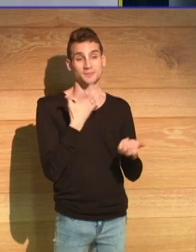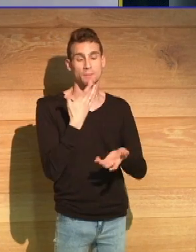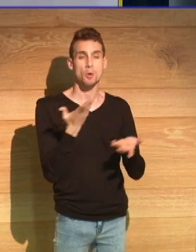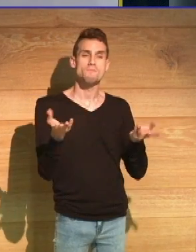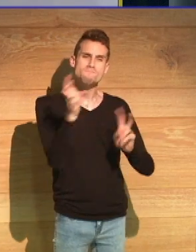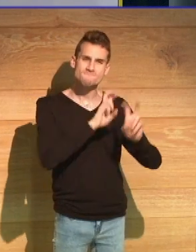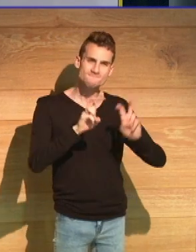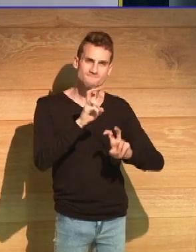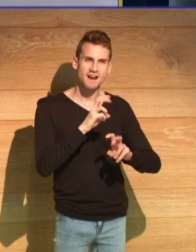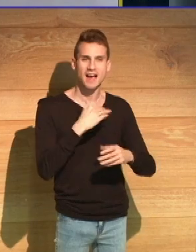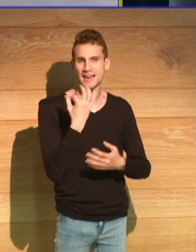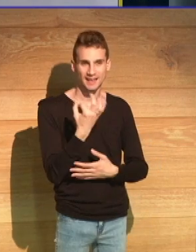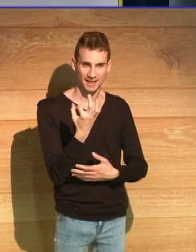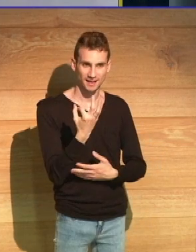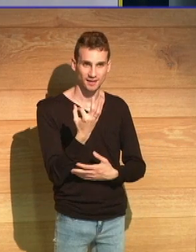busca